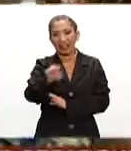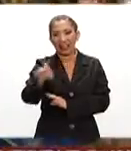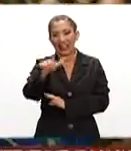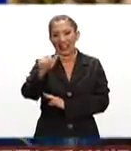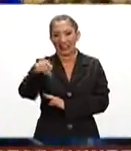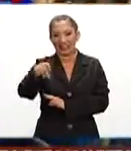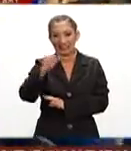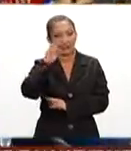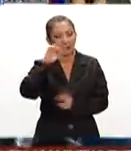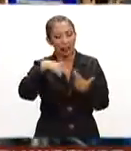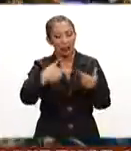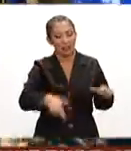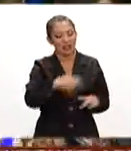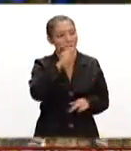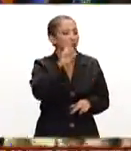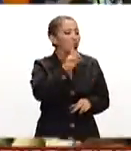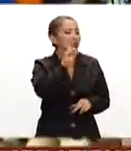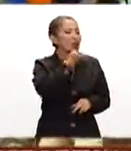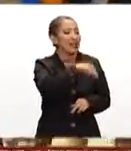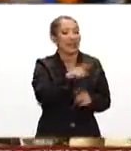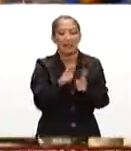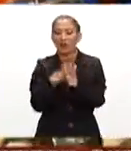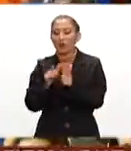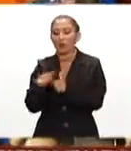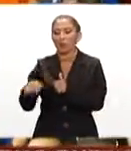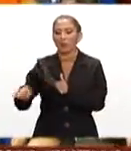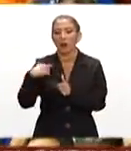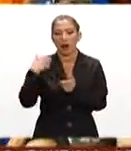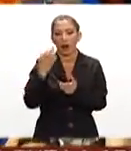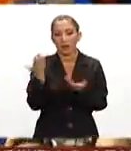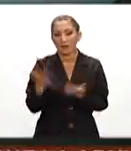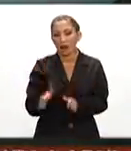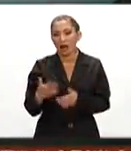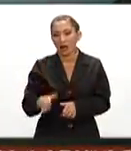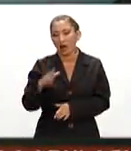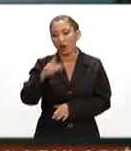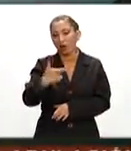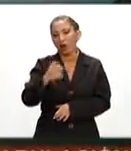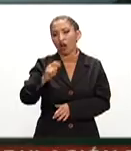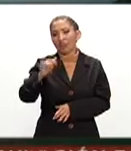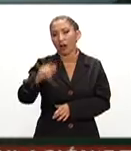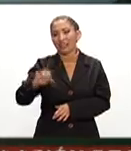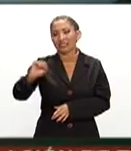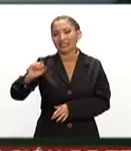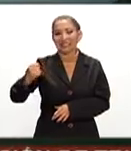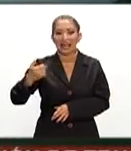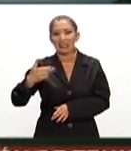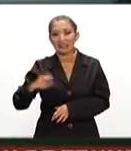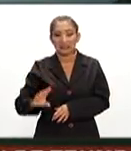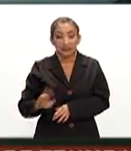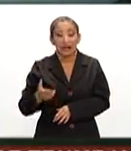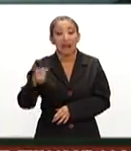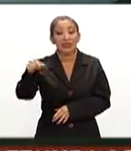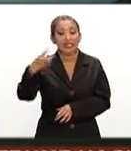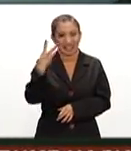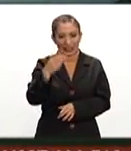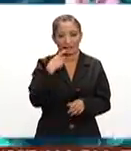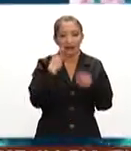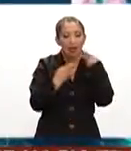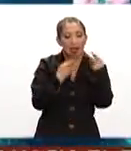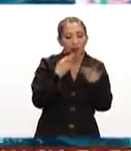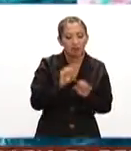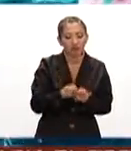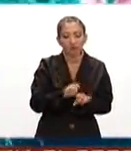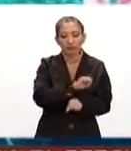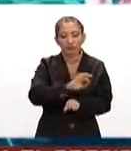se revela el vínculo entre Clinton y el grupo de banca de inversión Goldman Sachs. Los cables muestran que tres de los discursos de